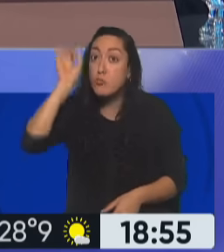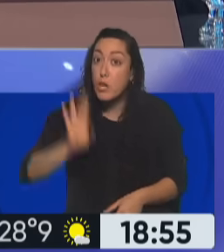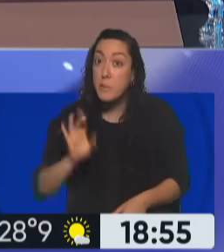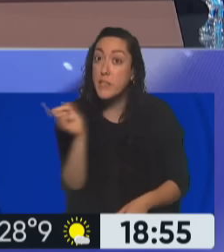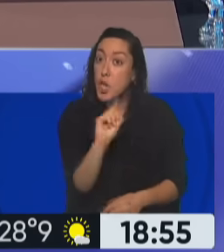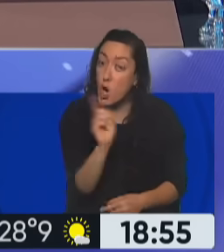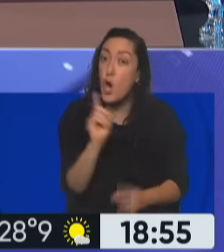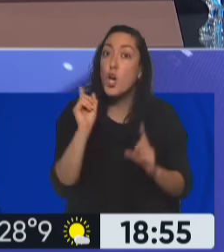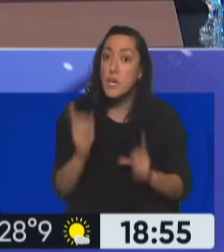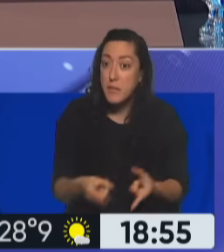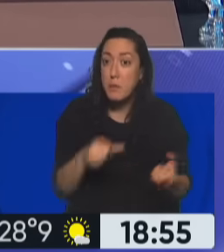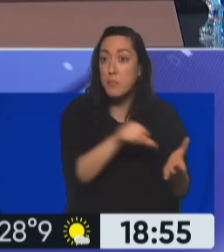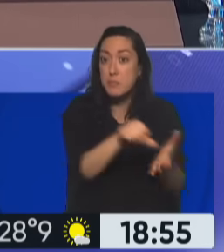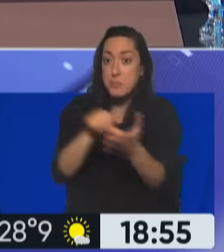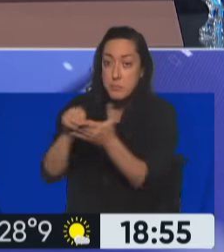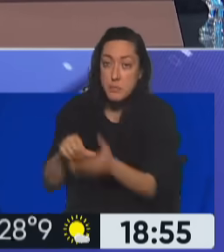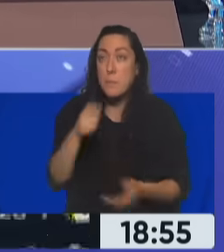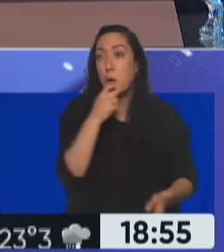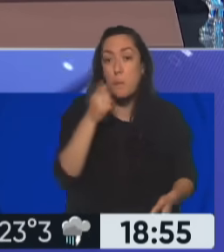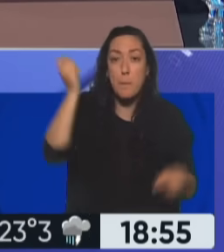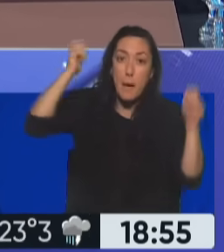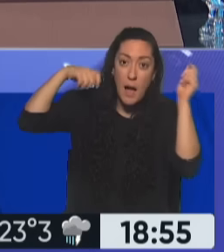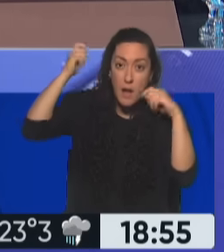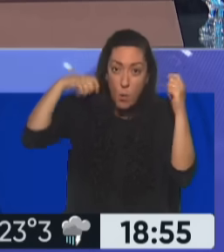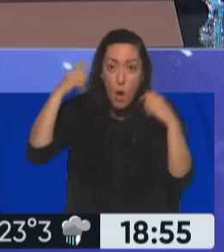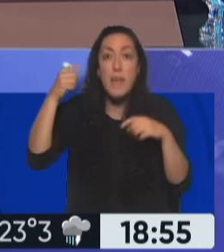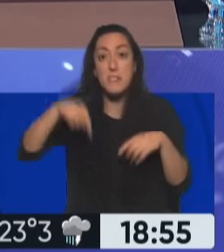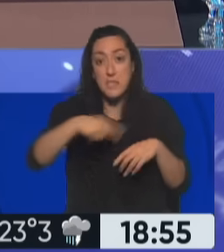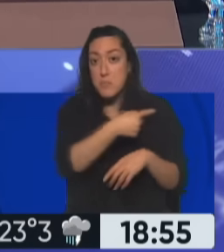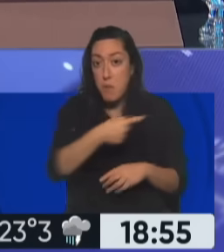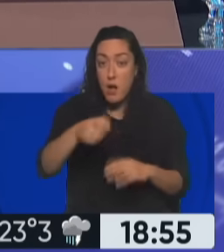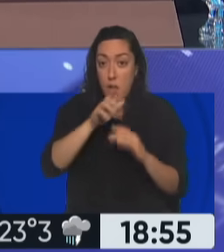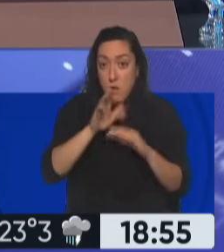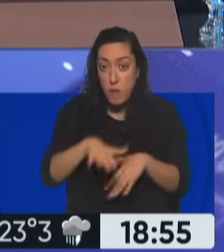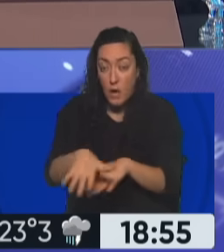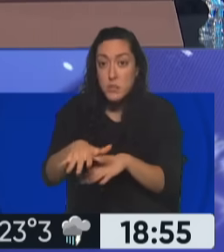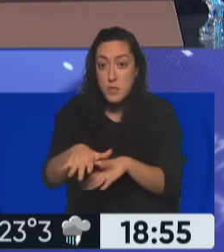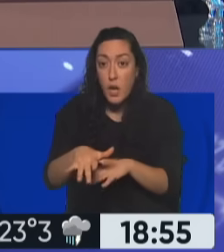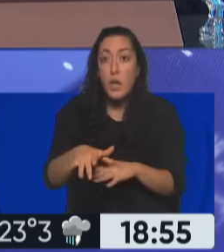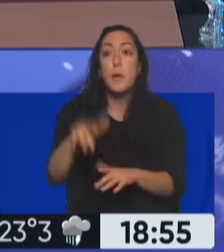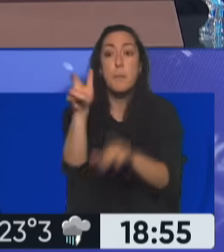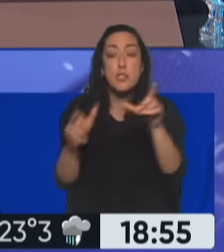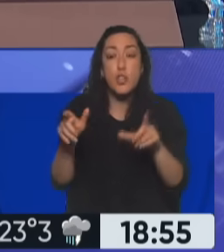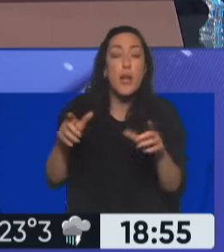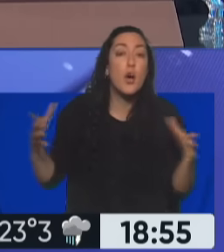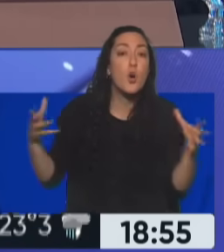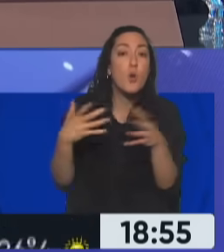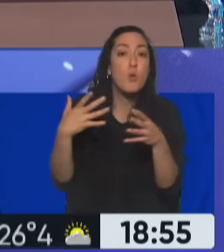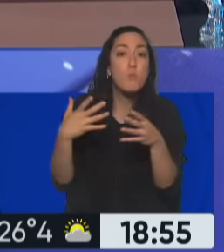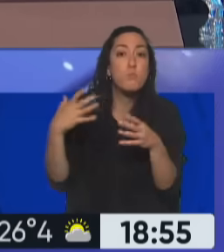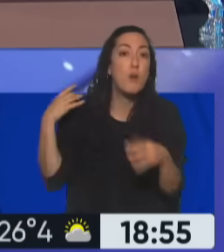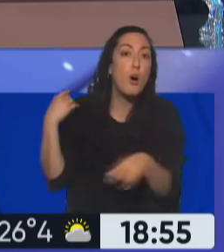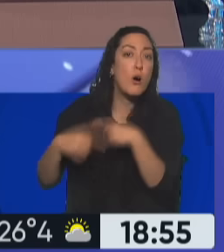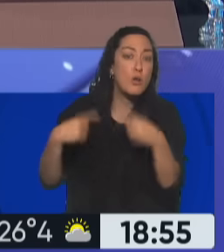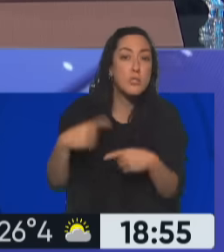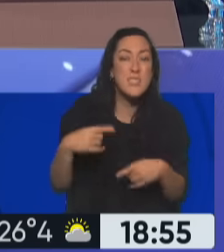es algo que se está viendo incluso acá en Paraguay también, que se vieron marchas esta semana y también salían con las pancartas de Generación Z. Pero uno de